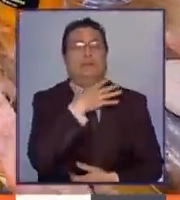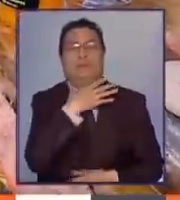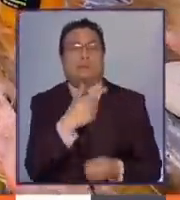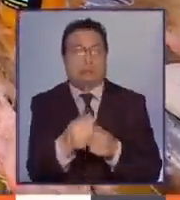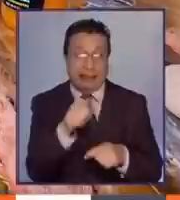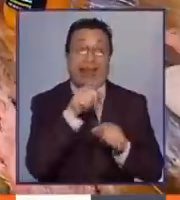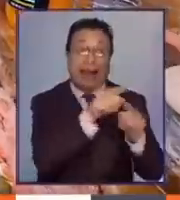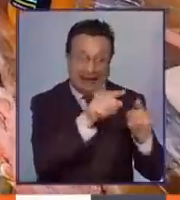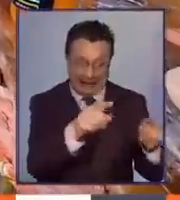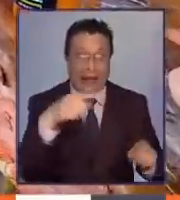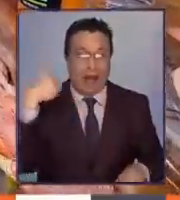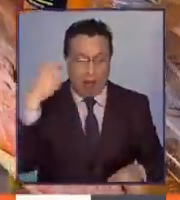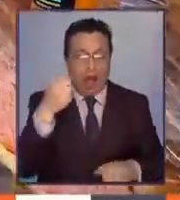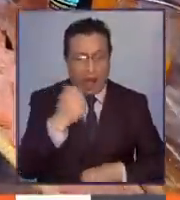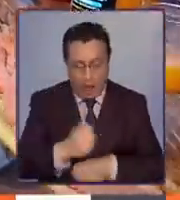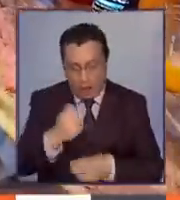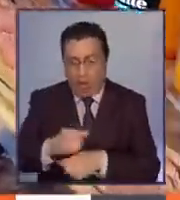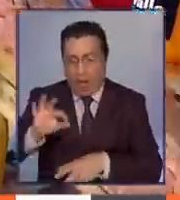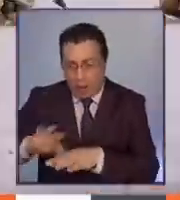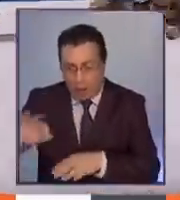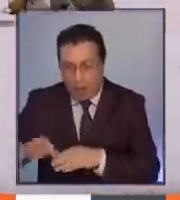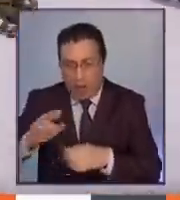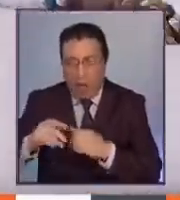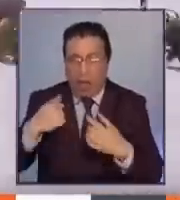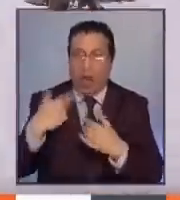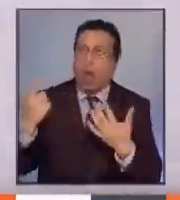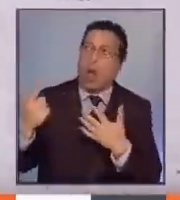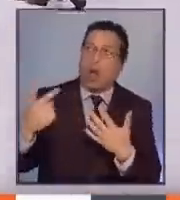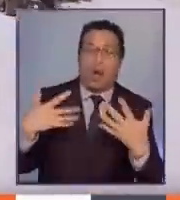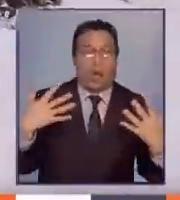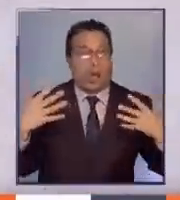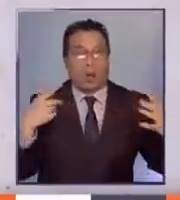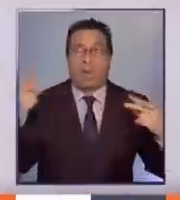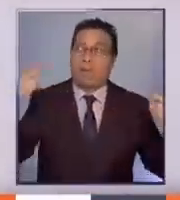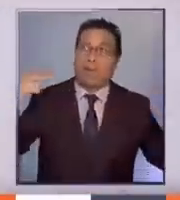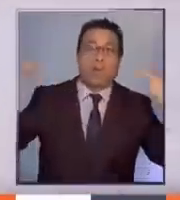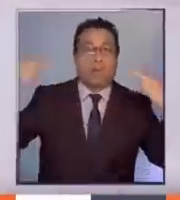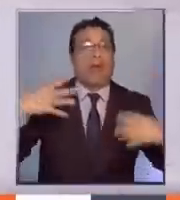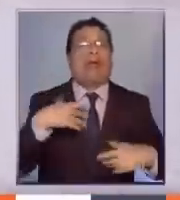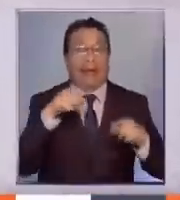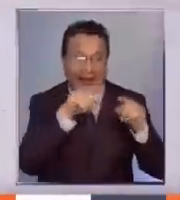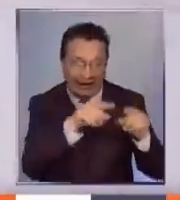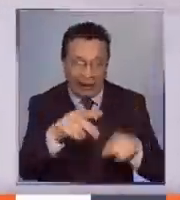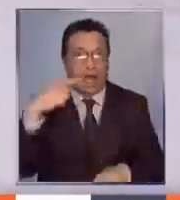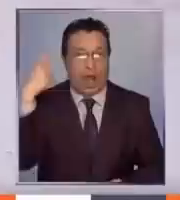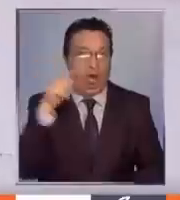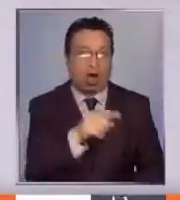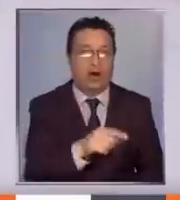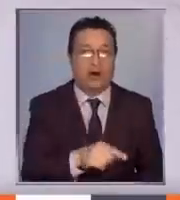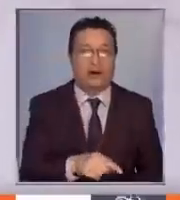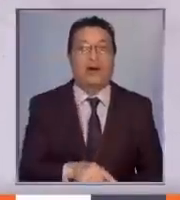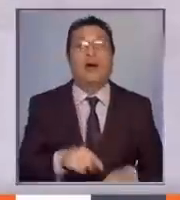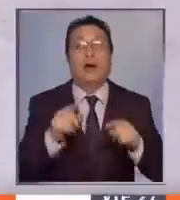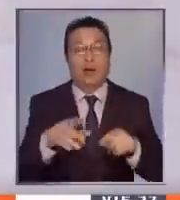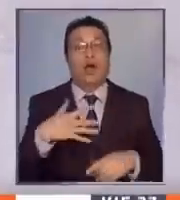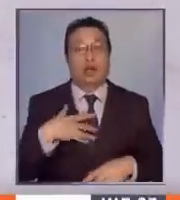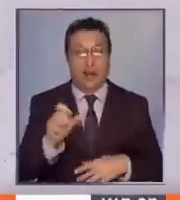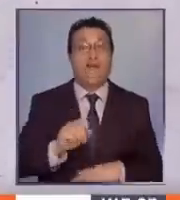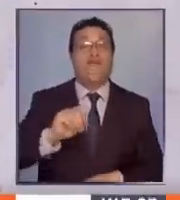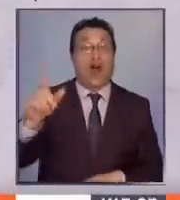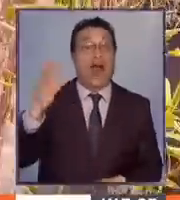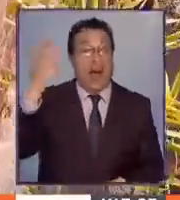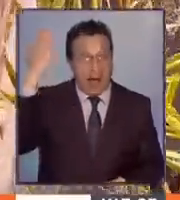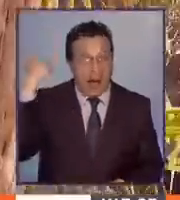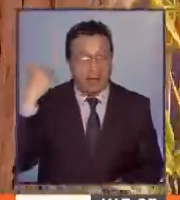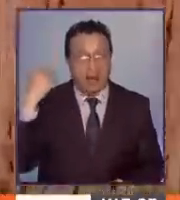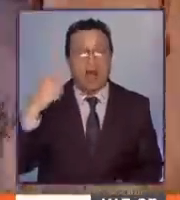de un escritorio, intentando ganarse el aplauso de sus pares. Alguna vez también lo quisieron echar de este lugar, pero